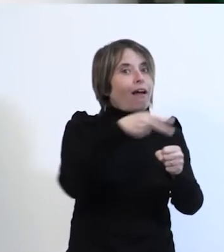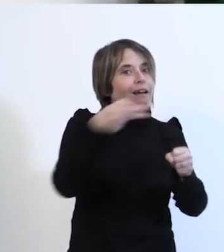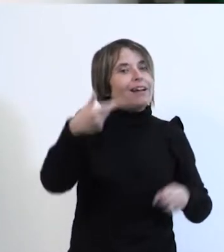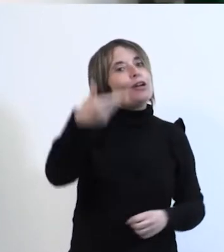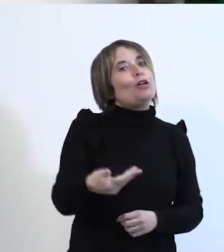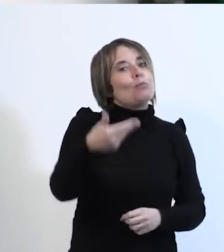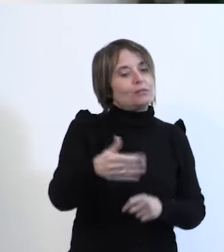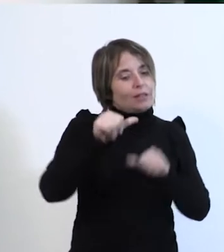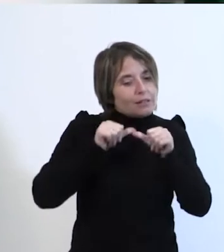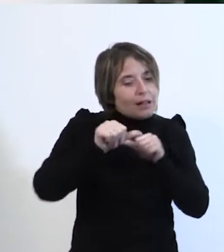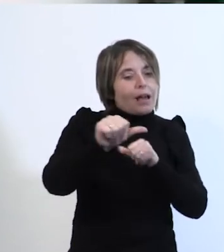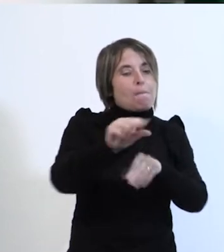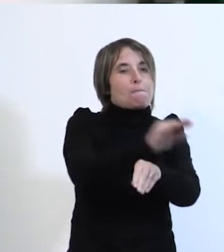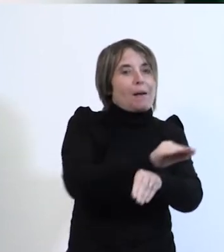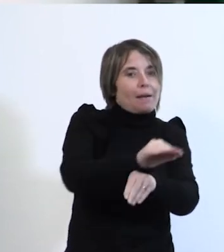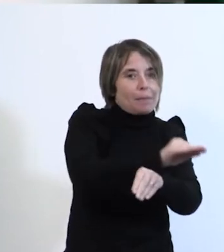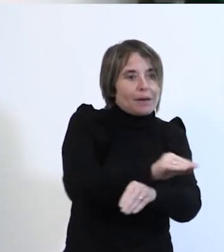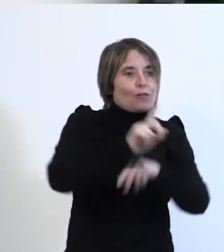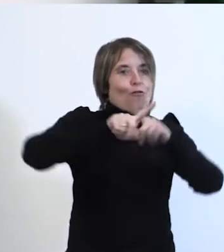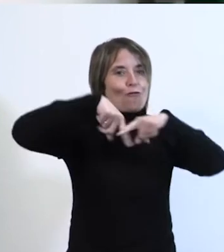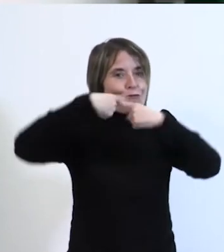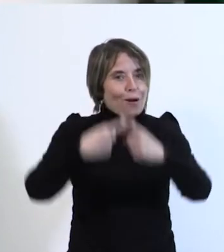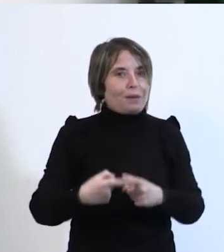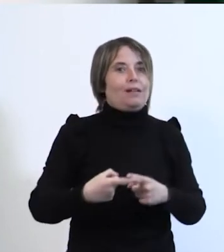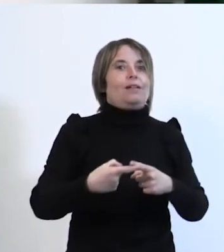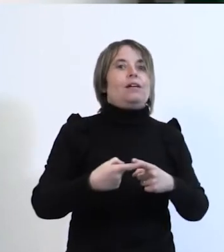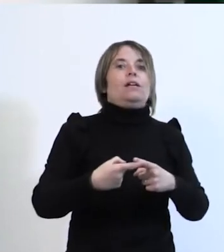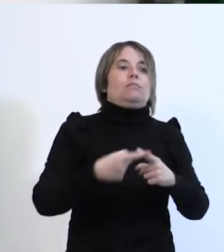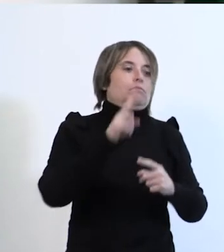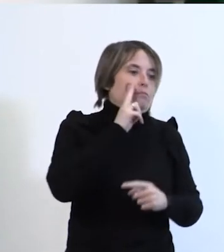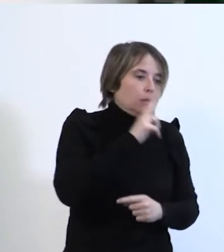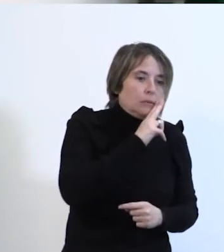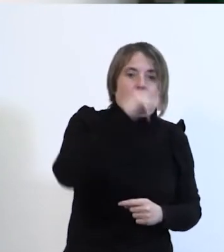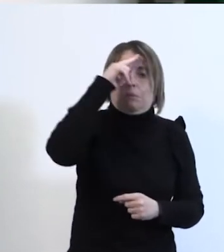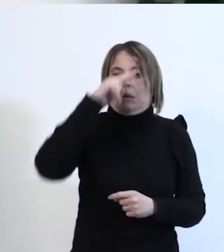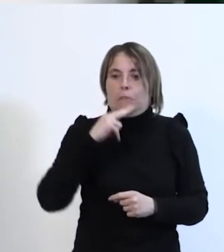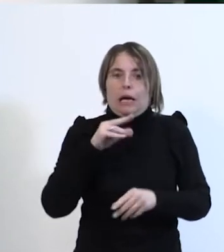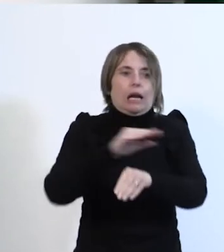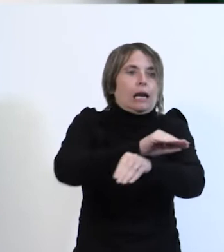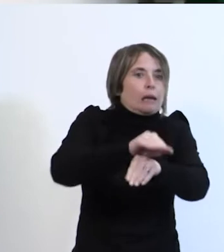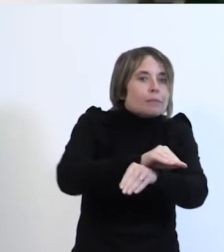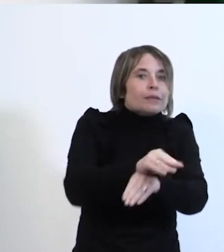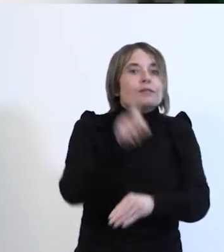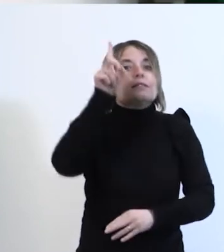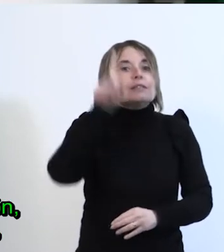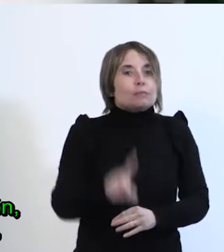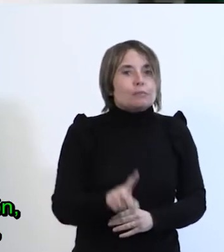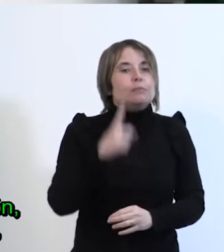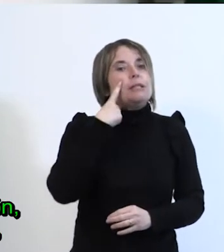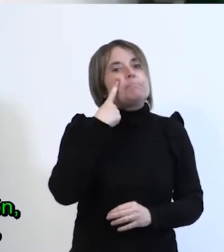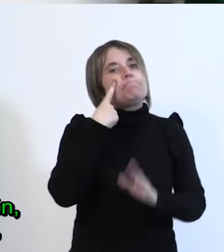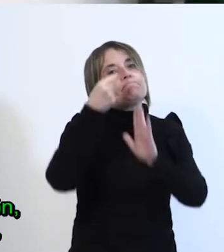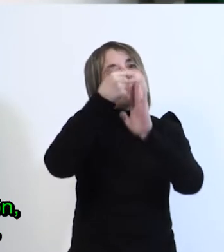porque establece medidas de reparación para la familia, para mamá, papá y sus hijos, y